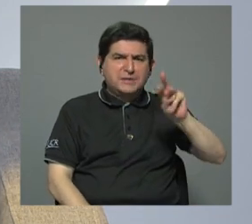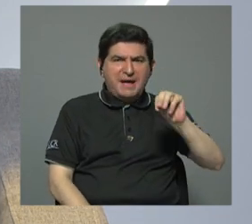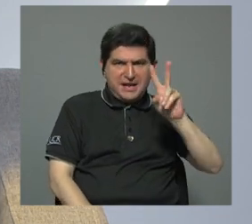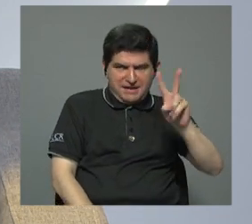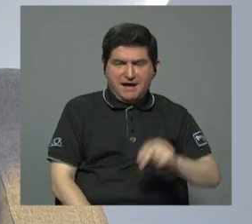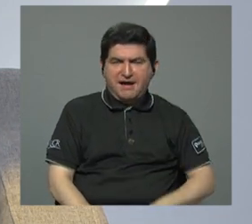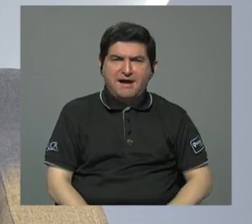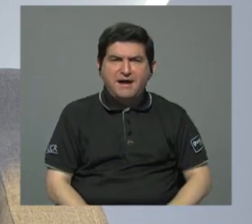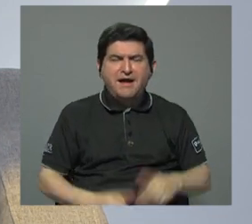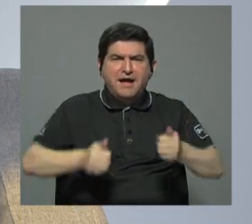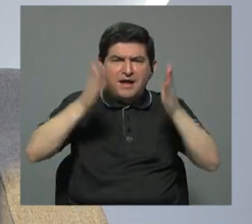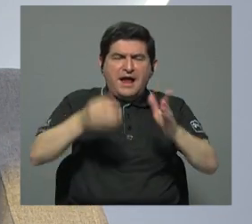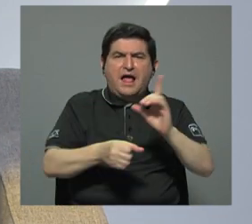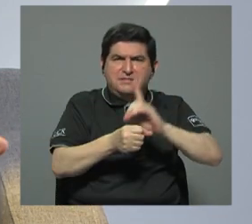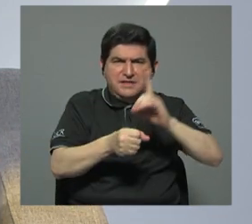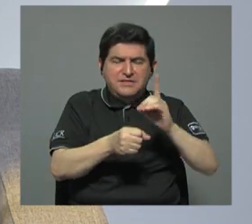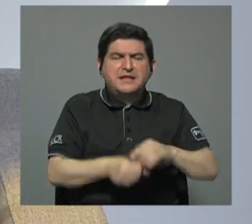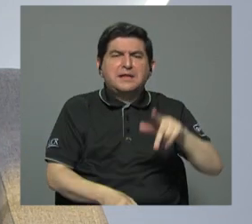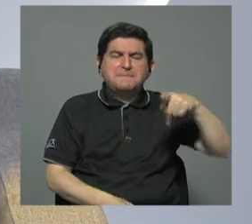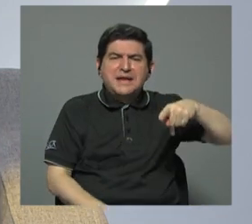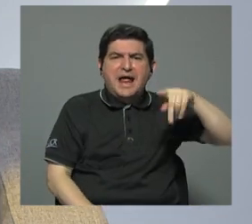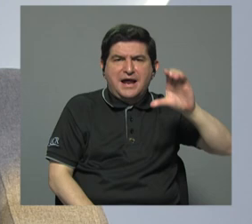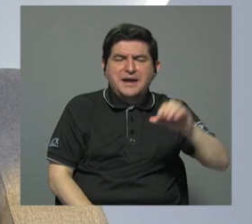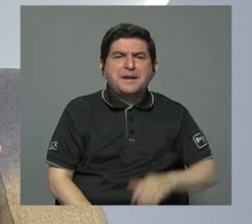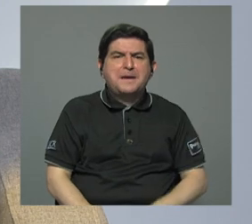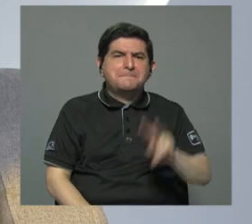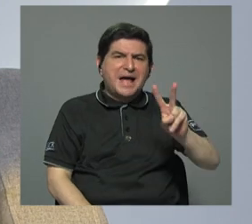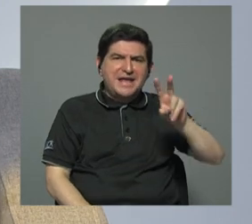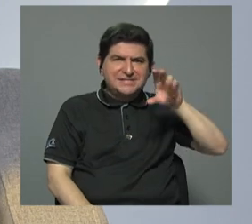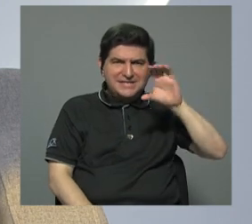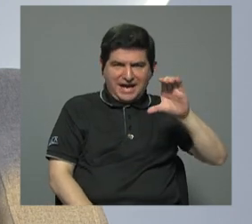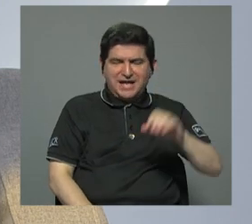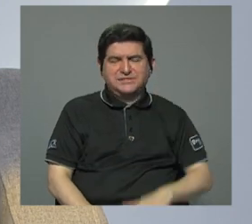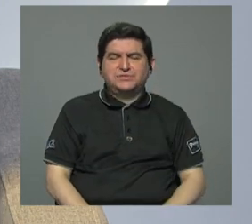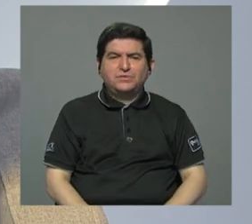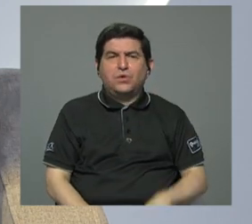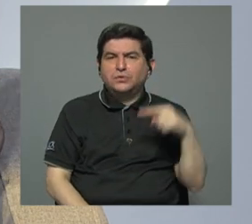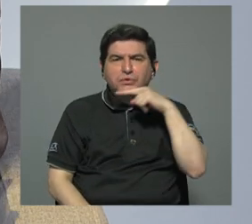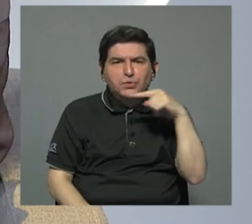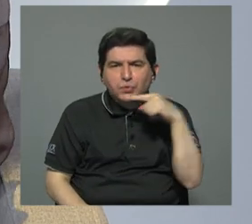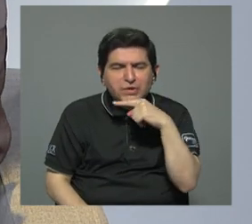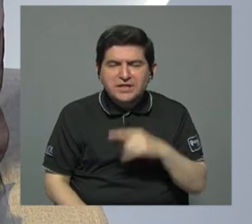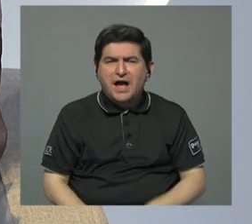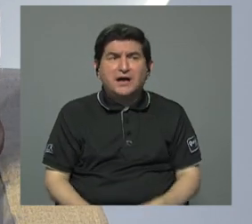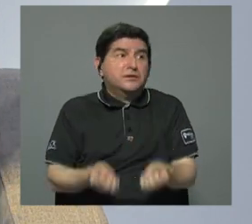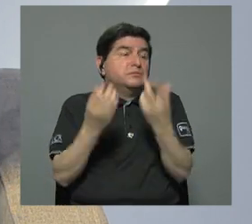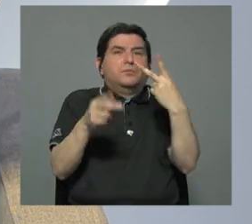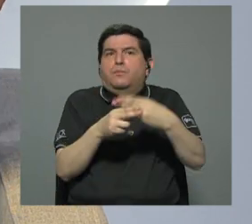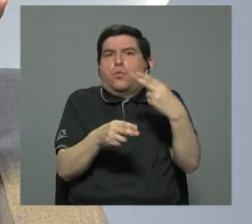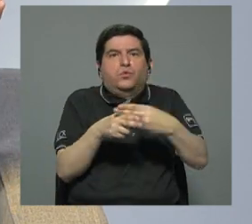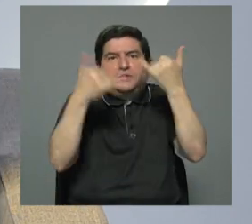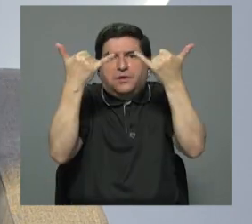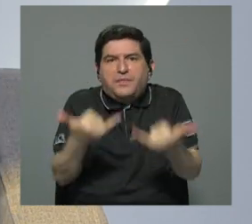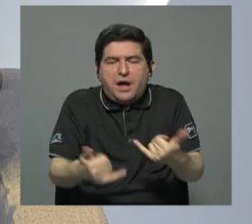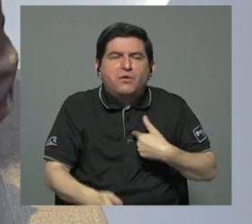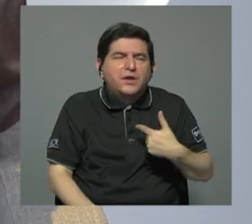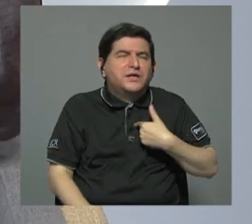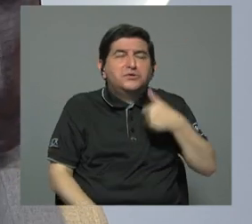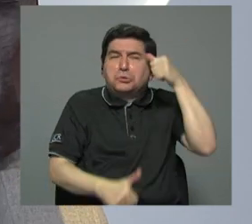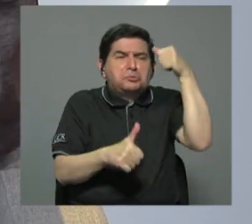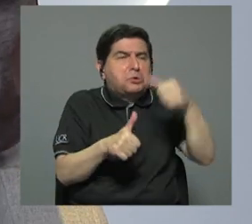las candidatas a diputadas Pilar Cisneros, Vanessa Castro, del Partido Unidad Social Cristiana, en fin, son muchos nombres que en este momento se me